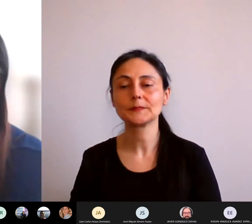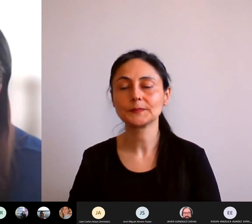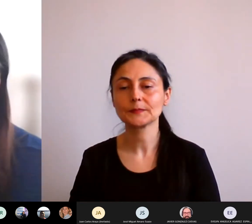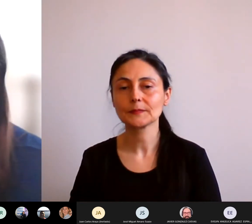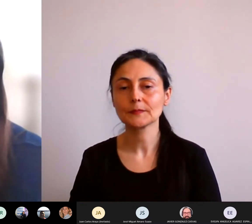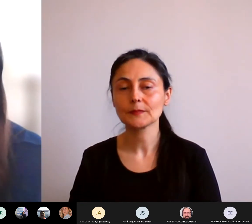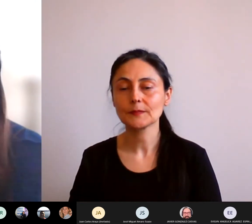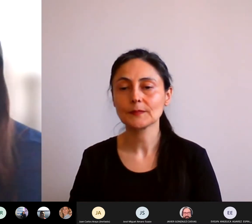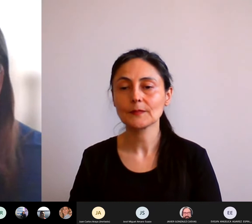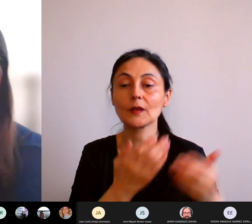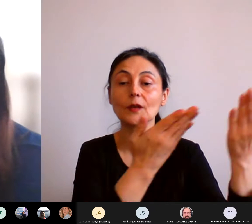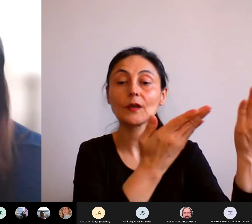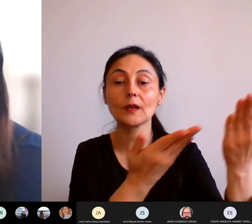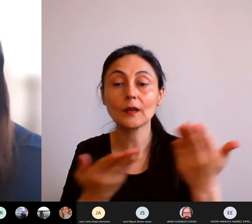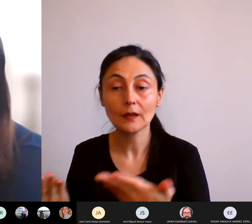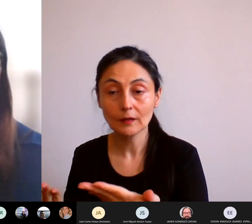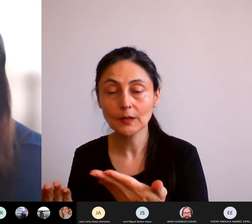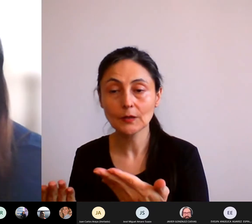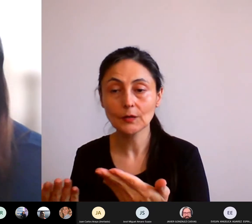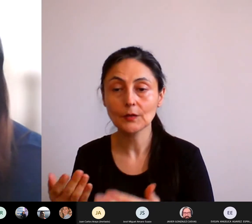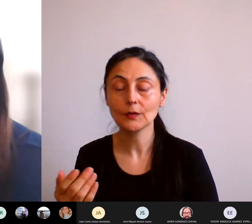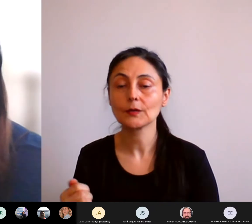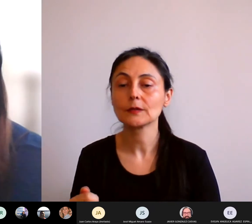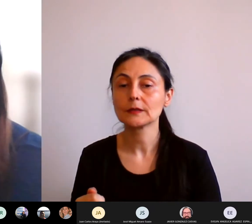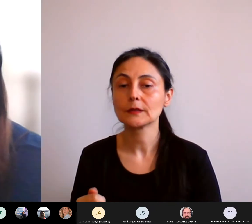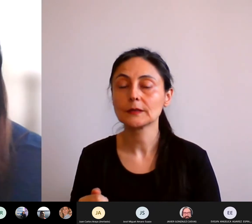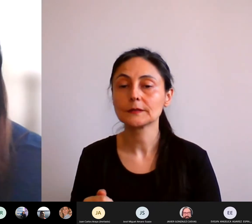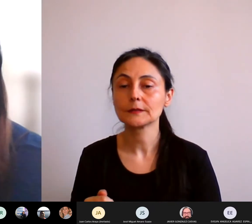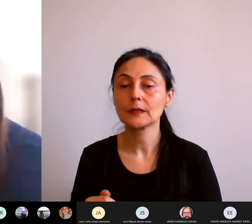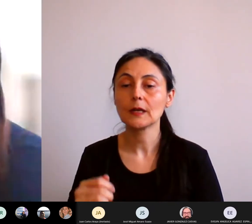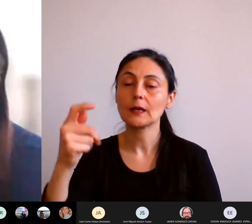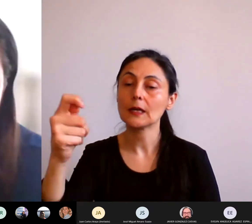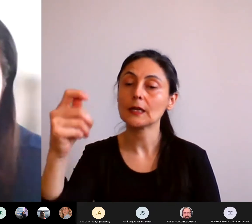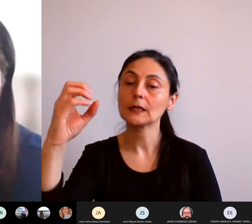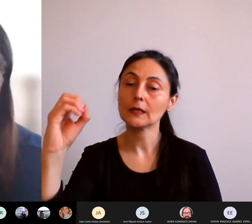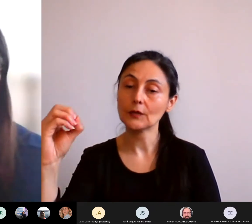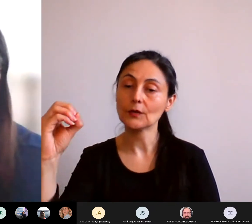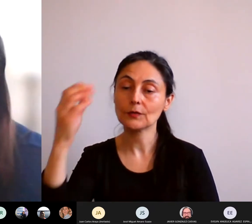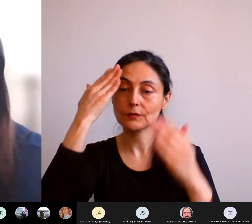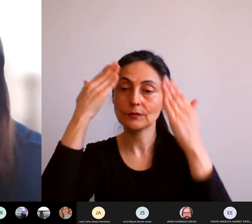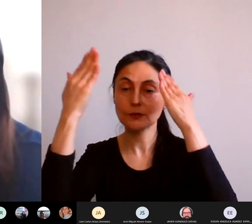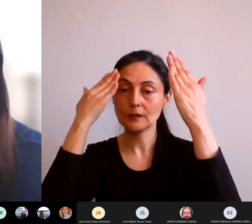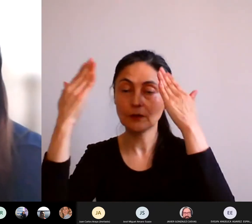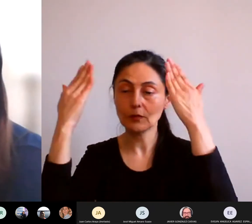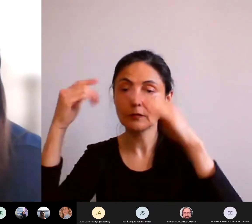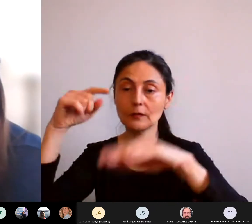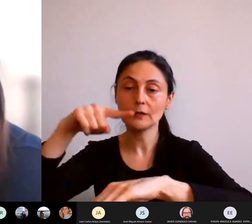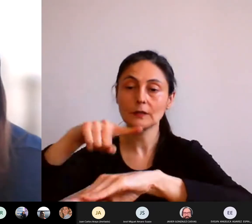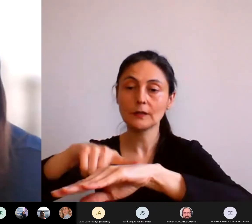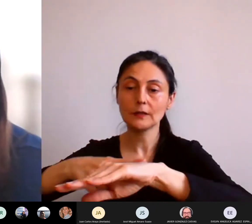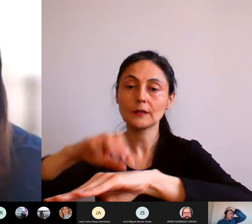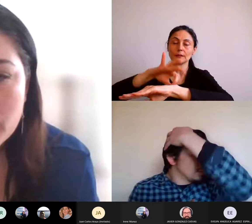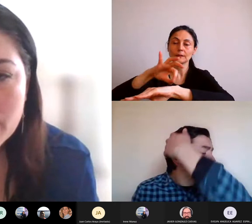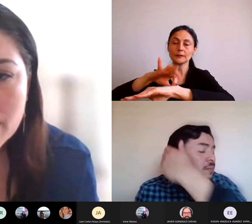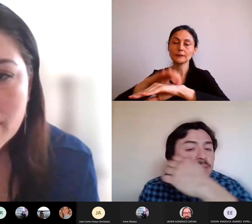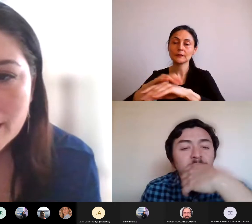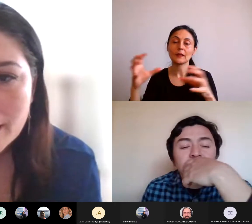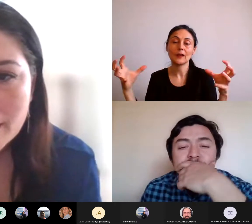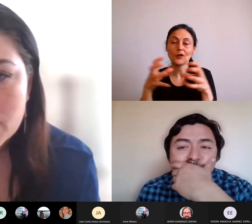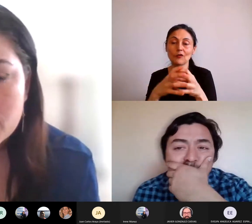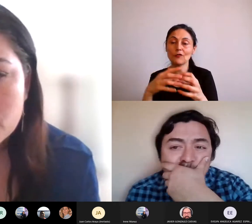que invito a Evelyn, José Miguel y Javier a responder en conjunto algunas de las preguntas que